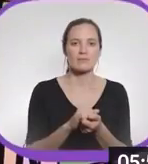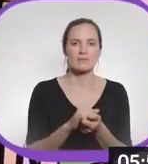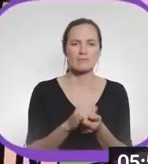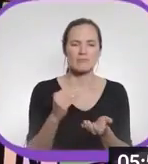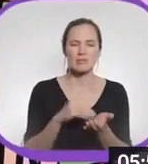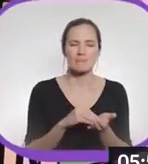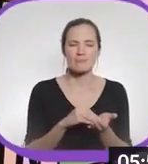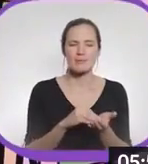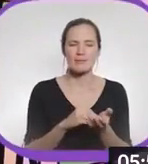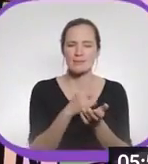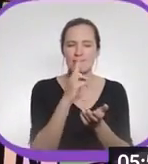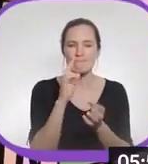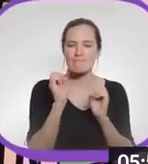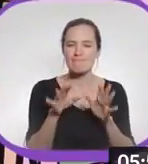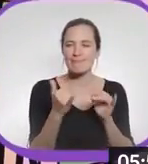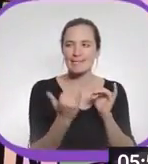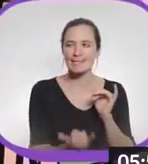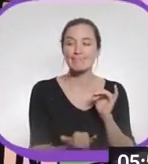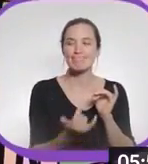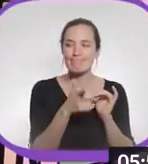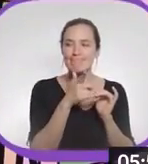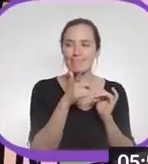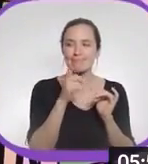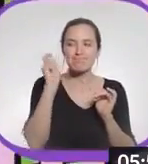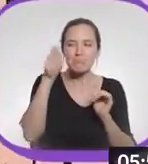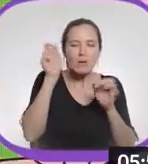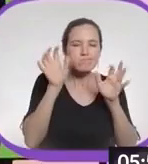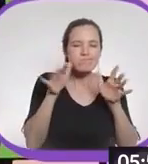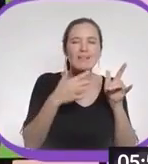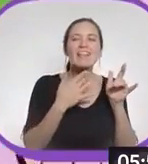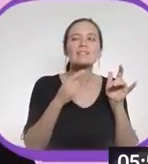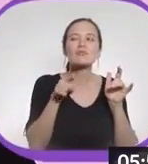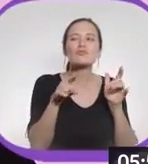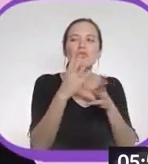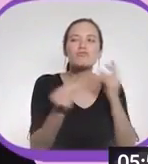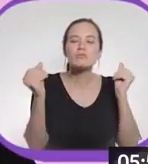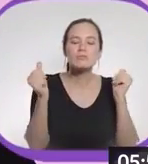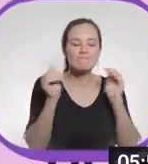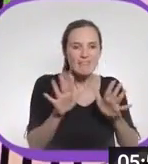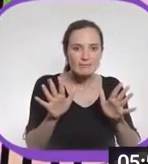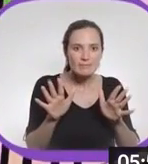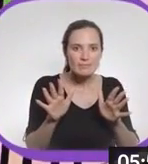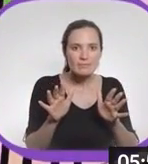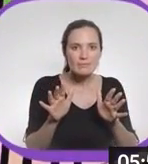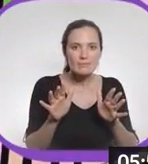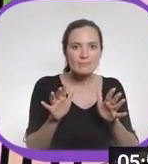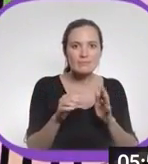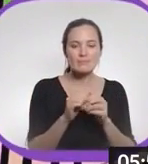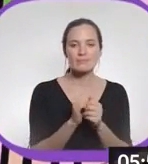Hay alguien más que tiene padrinos mágicos y tal vez los esté usando para deshacer tus deseos. ¡Niñas! Es